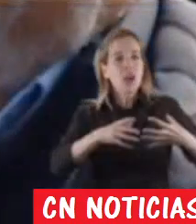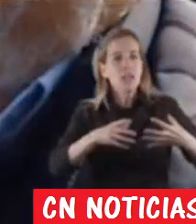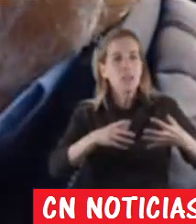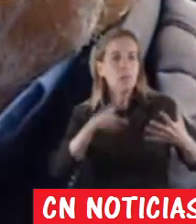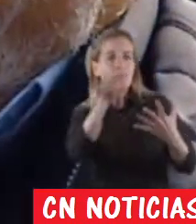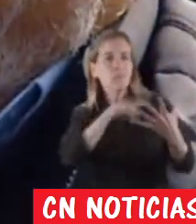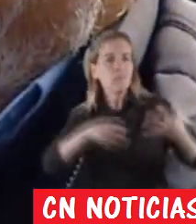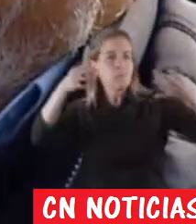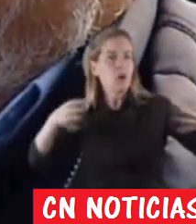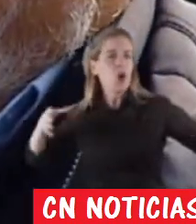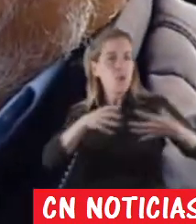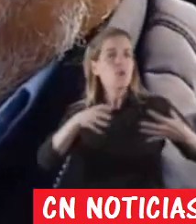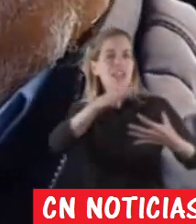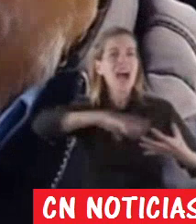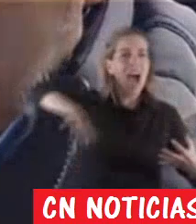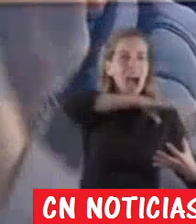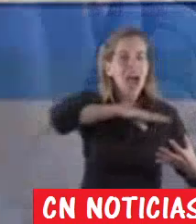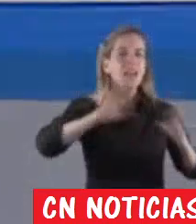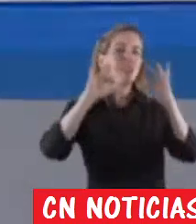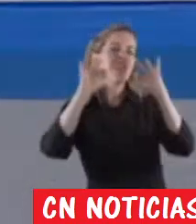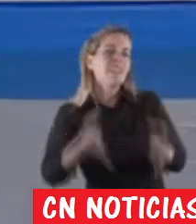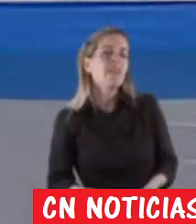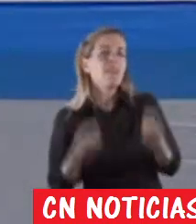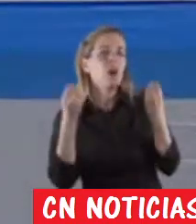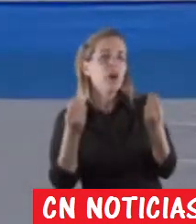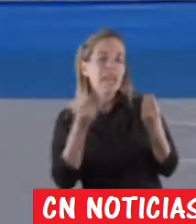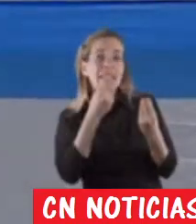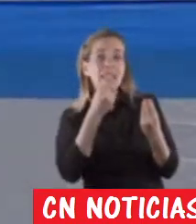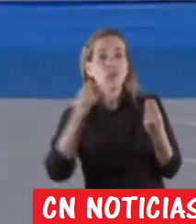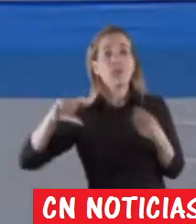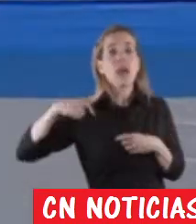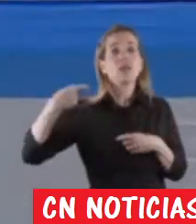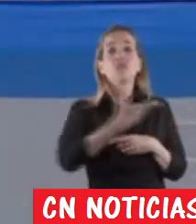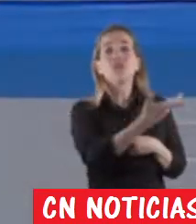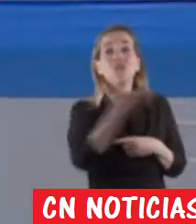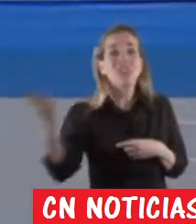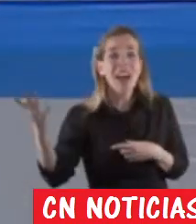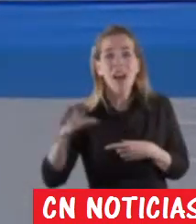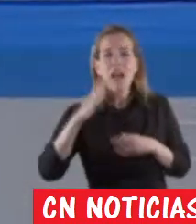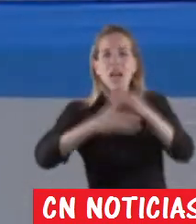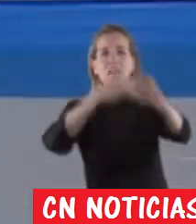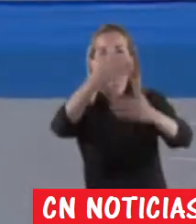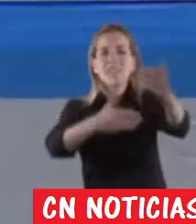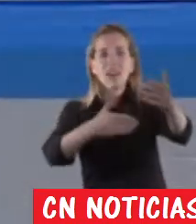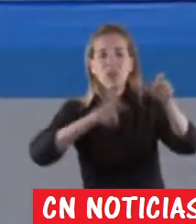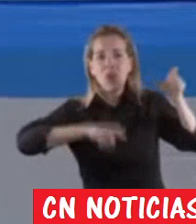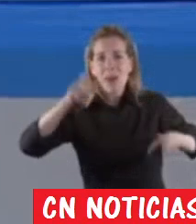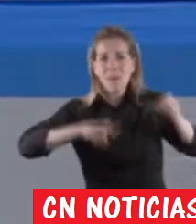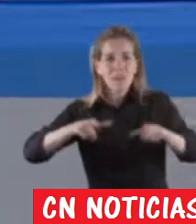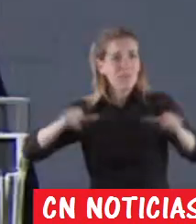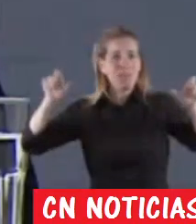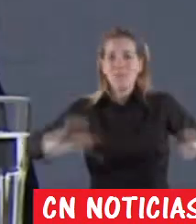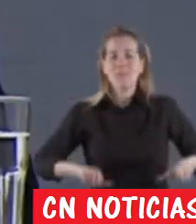comunidad organizada, sabemos que nadie se desarrolla en una sociedad que no se desarrolla. Es mentira esa sociedad